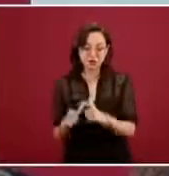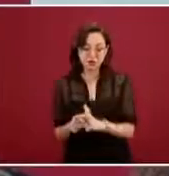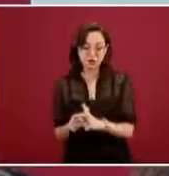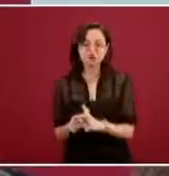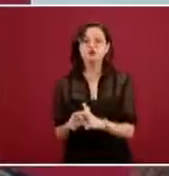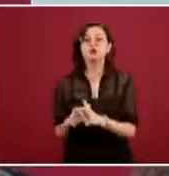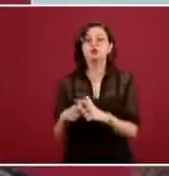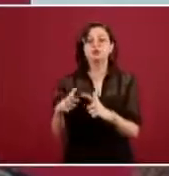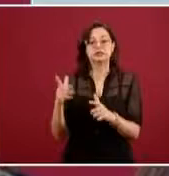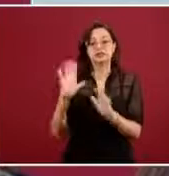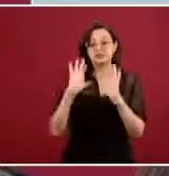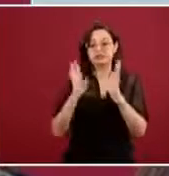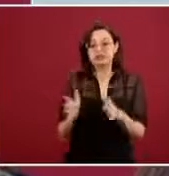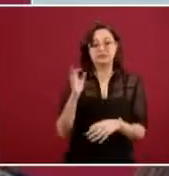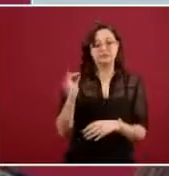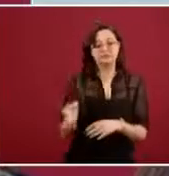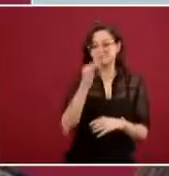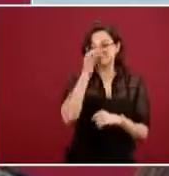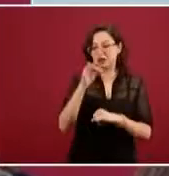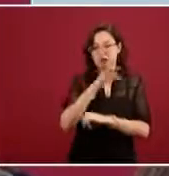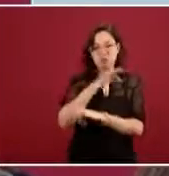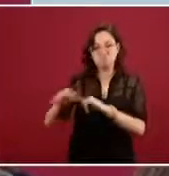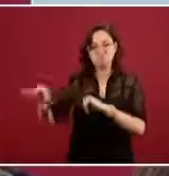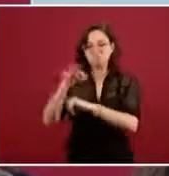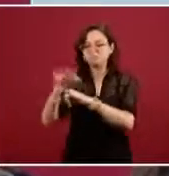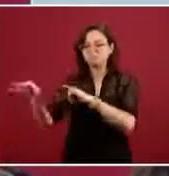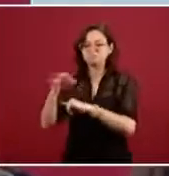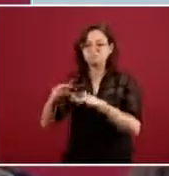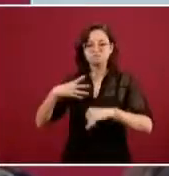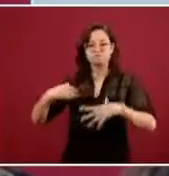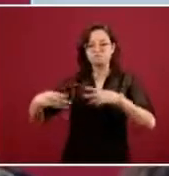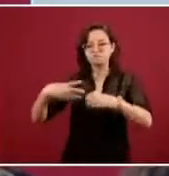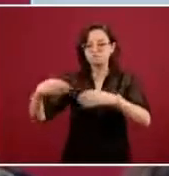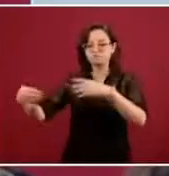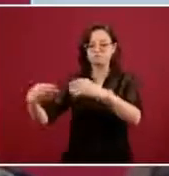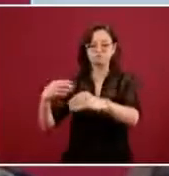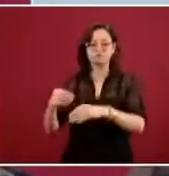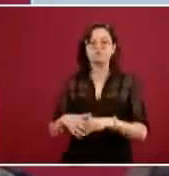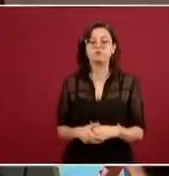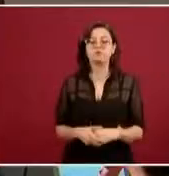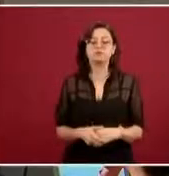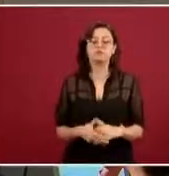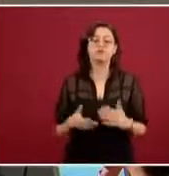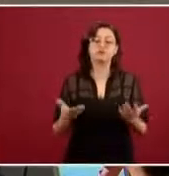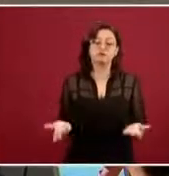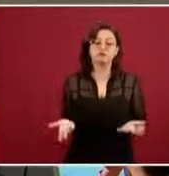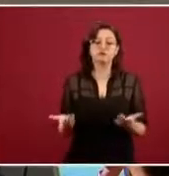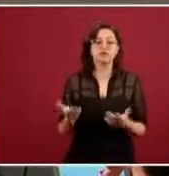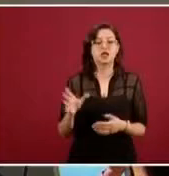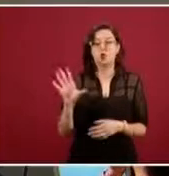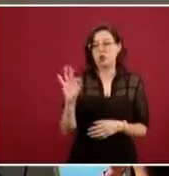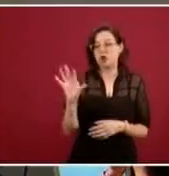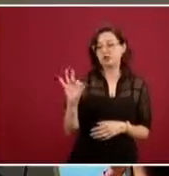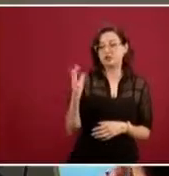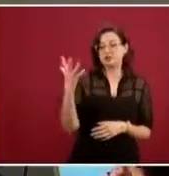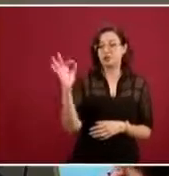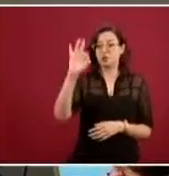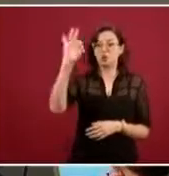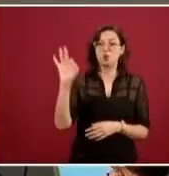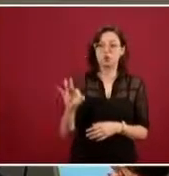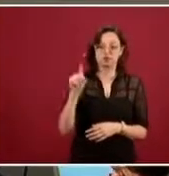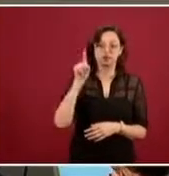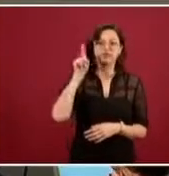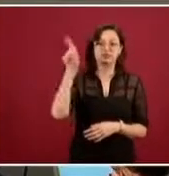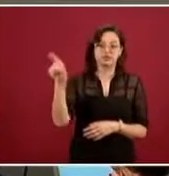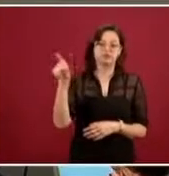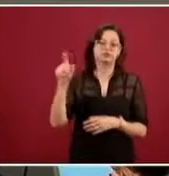encuentran en su fase descendente de esta curva epidémica. Entonces, prácticamente ya en un 45%